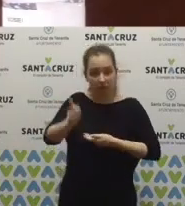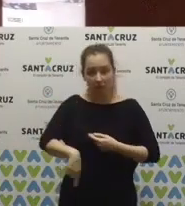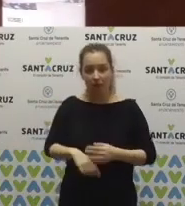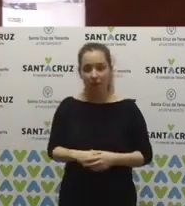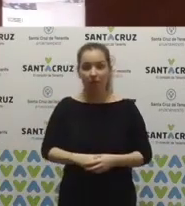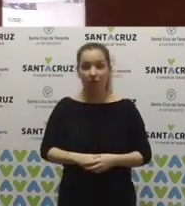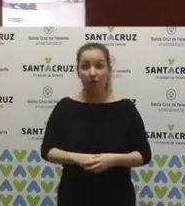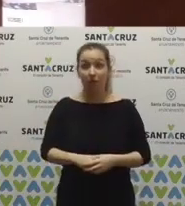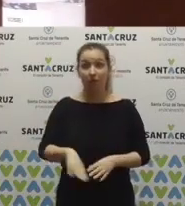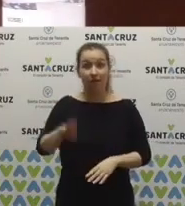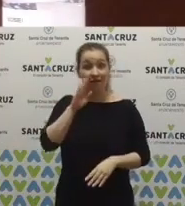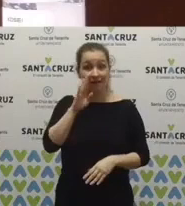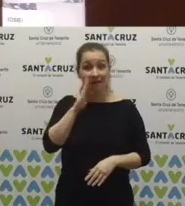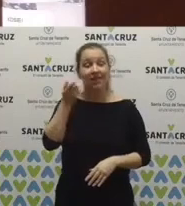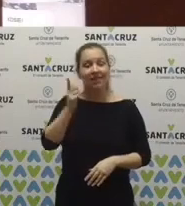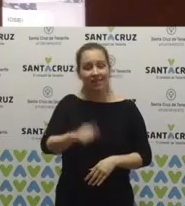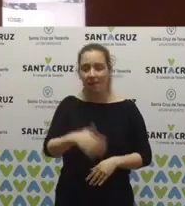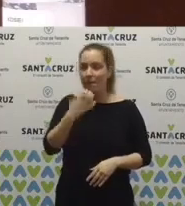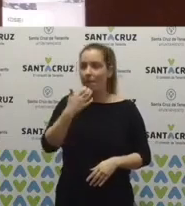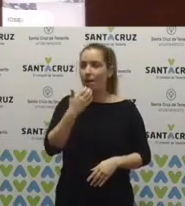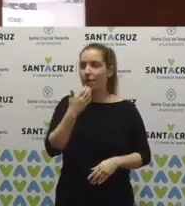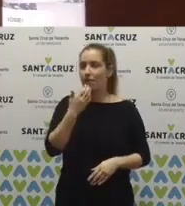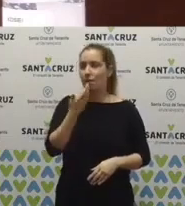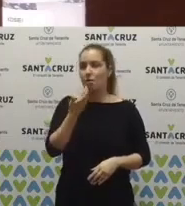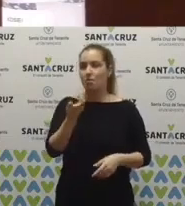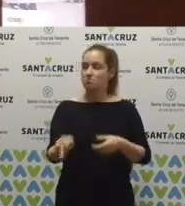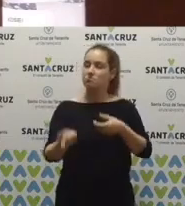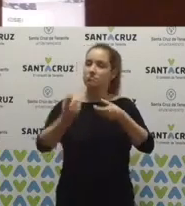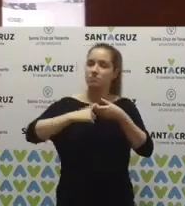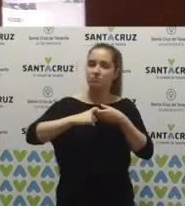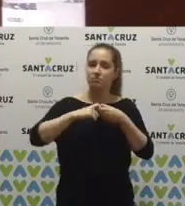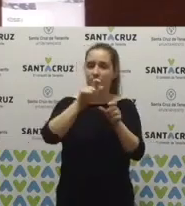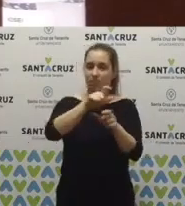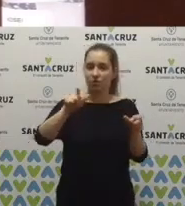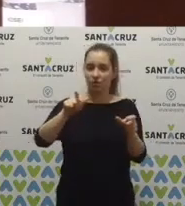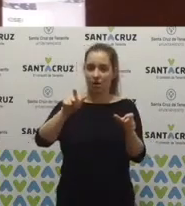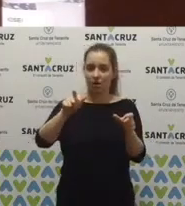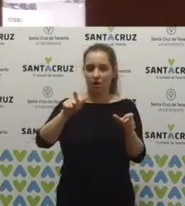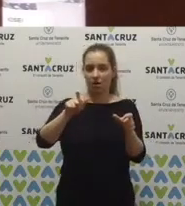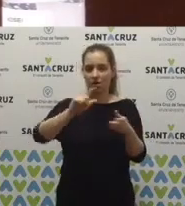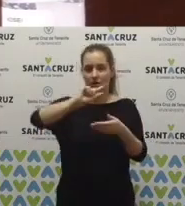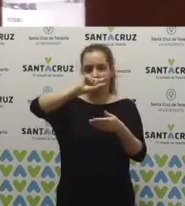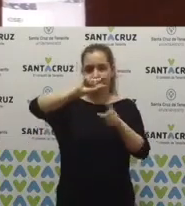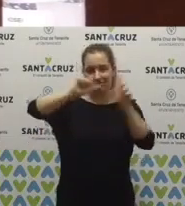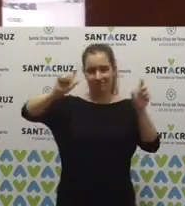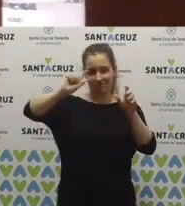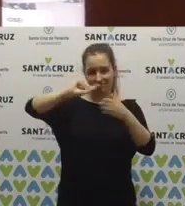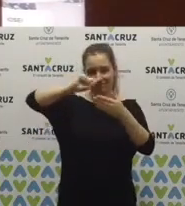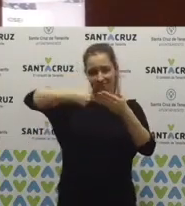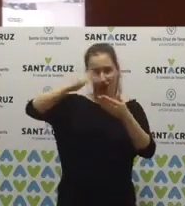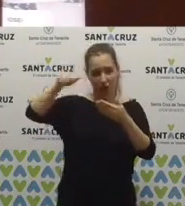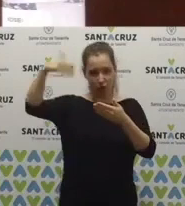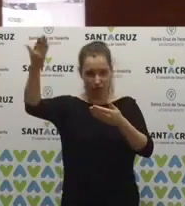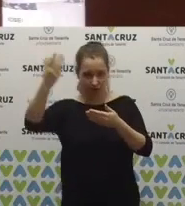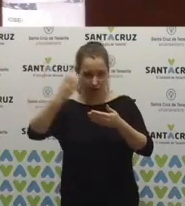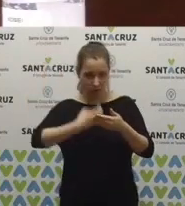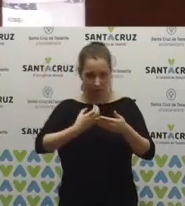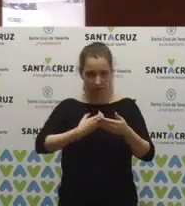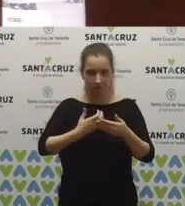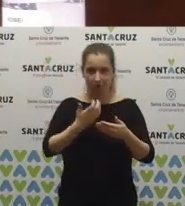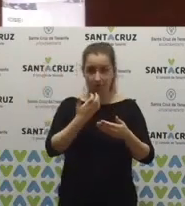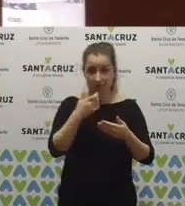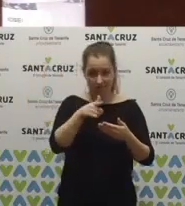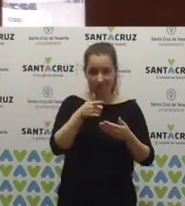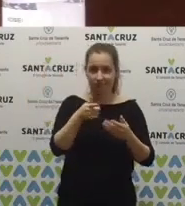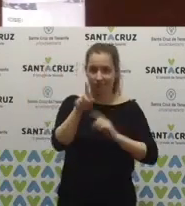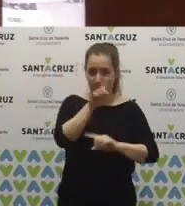introducir trabajadores de las contratas de los servicios privatizados por nuestro ayuntamiento esa gente que tantas veces ha tenido problemas para cobrar la nómina a fin de